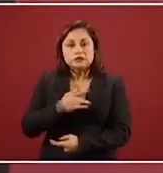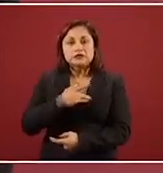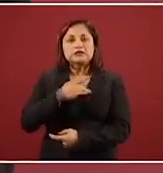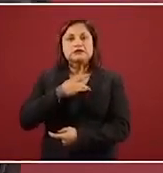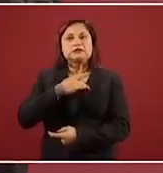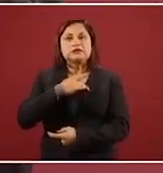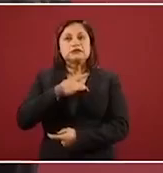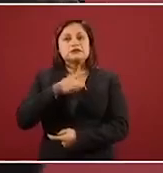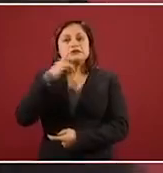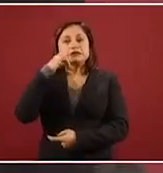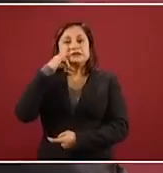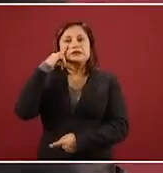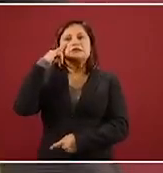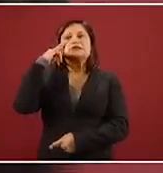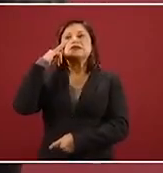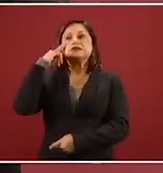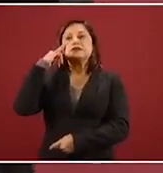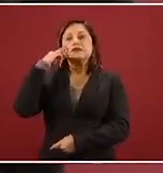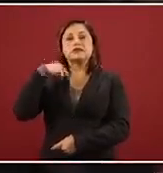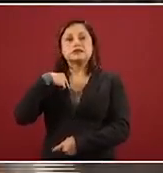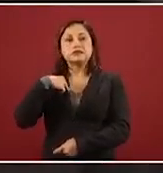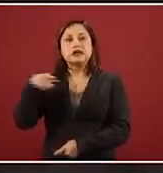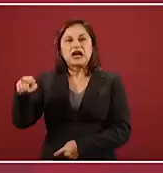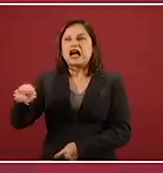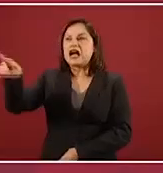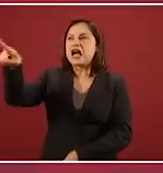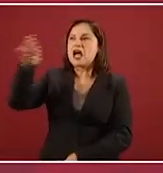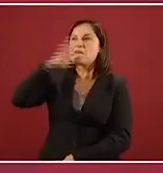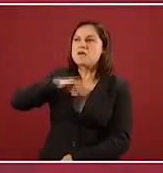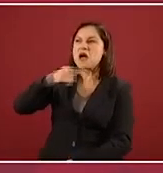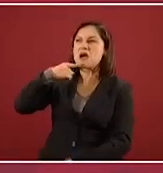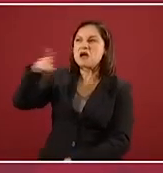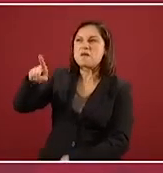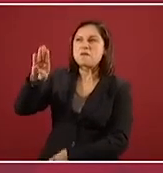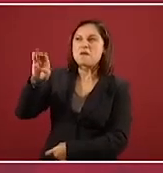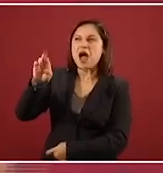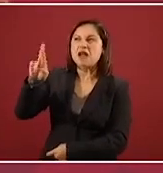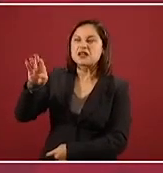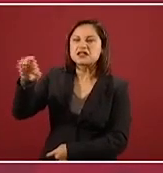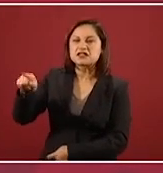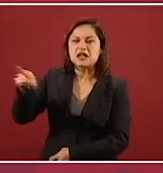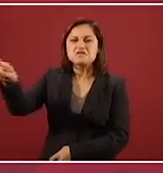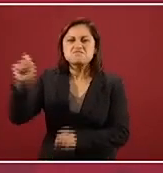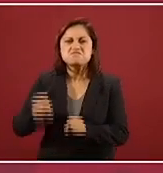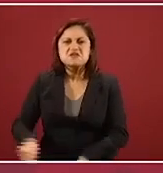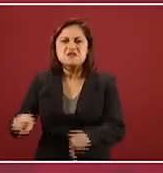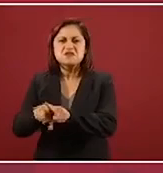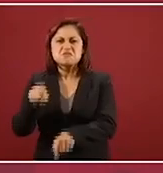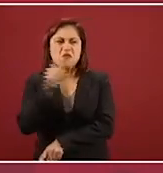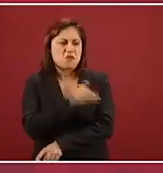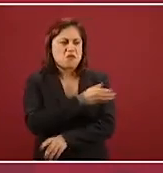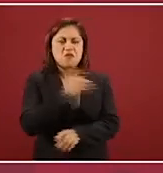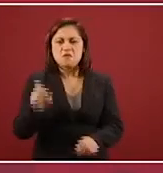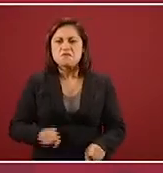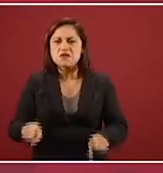cualquier cosa, Bartlett, eso es igual, es lo mismo. No,